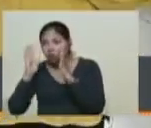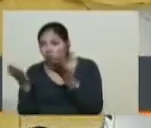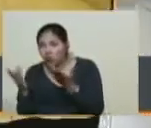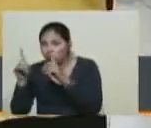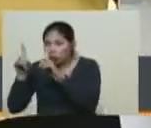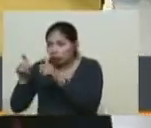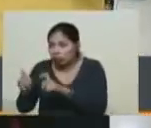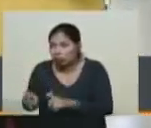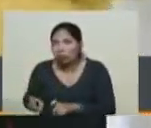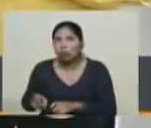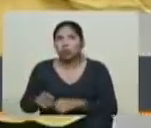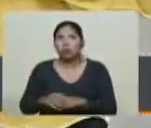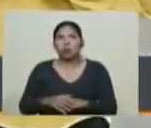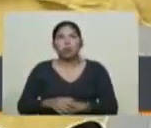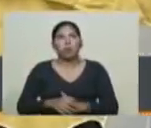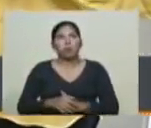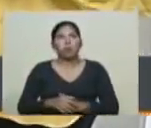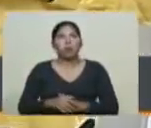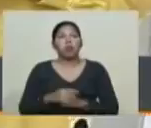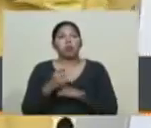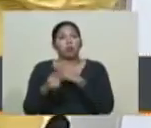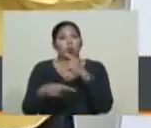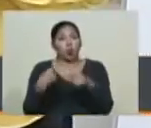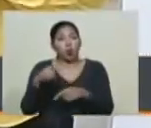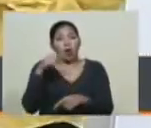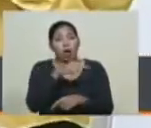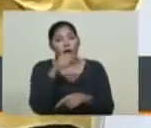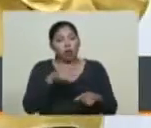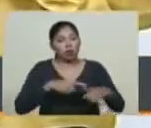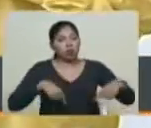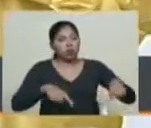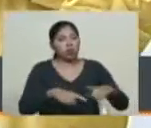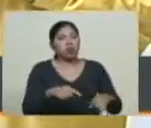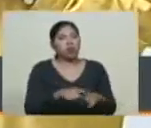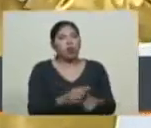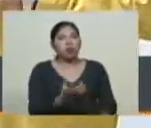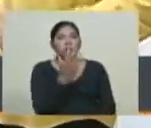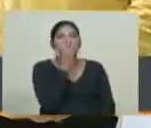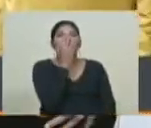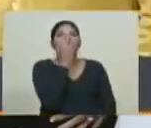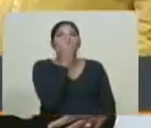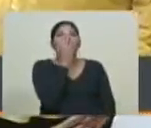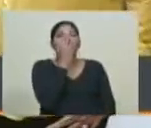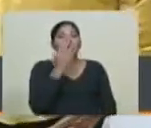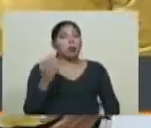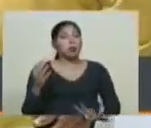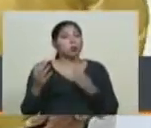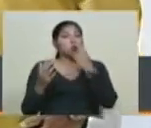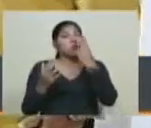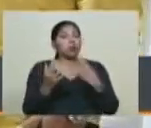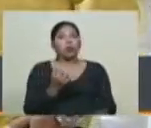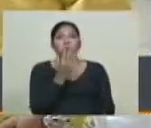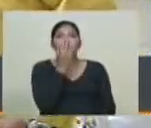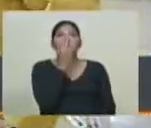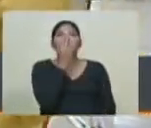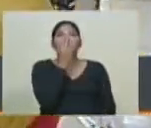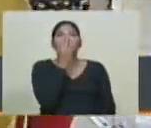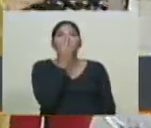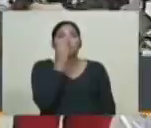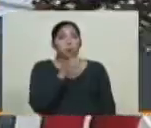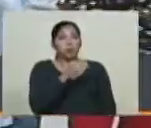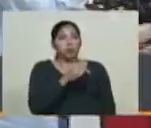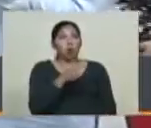del hospital. Tenemos también, presidente, una sala de nebulización con 8 puestos que podemos, digamos,